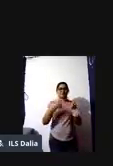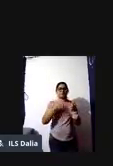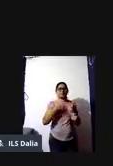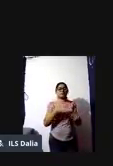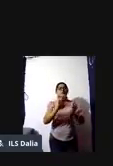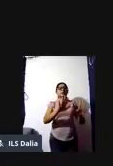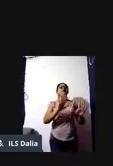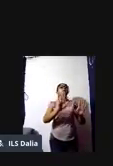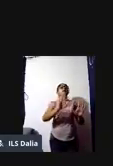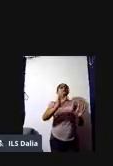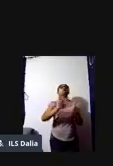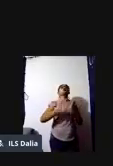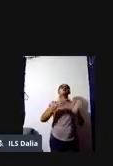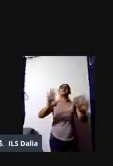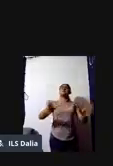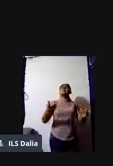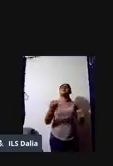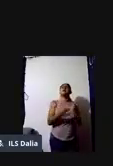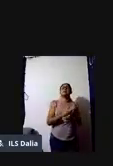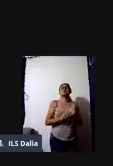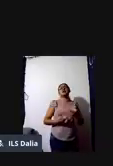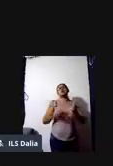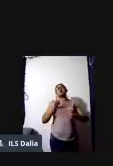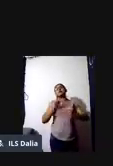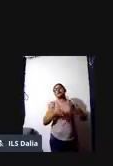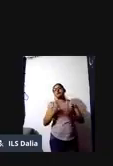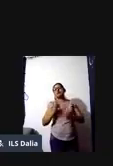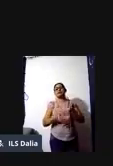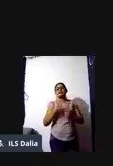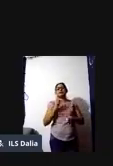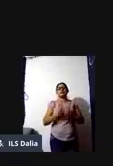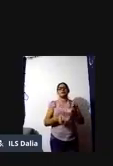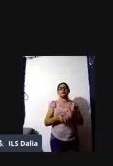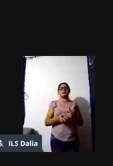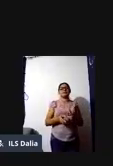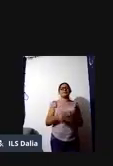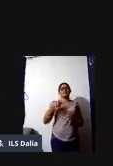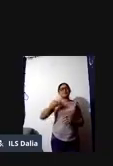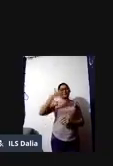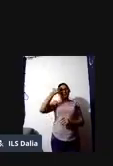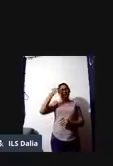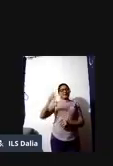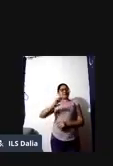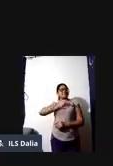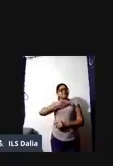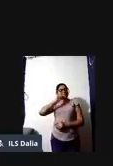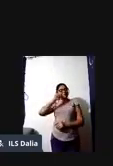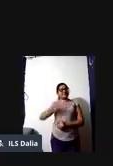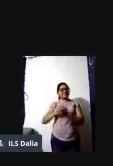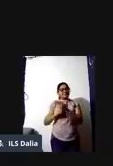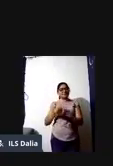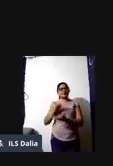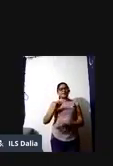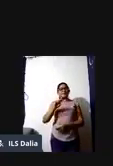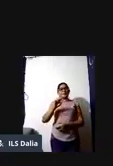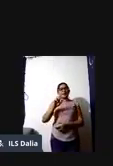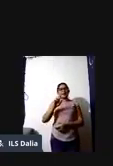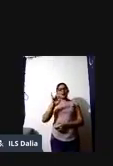nuevamente. Y entonces durante este proceso, María, mi amada María Pastor, suelta en